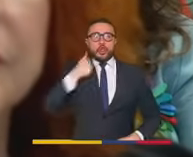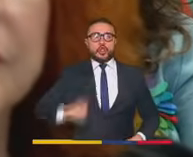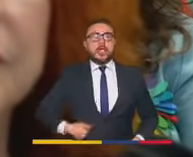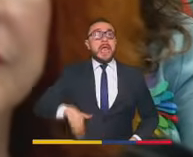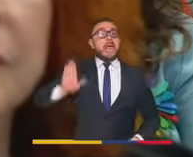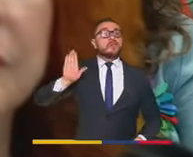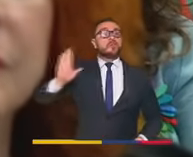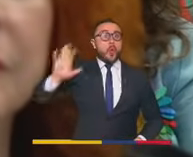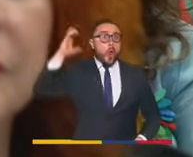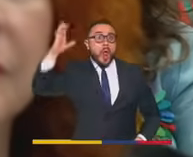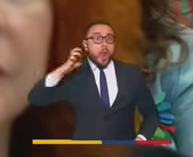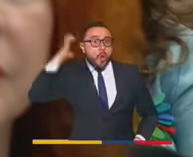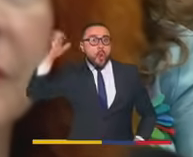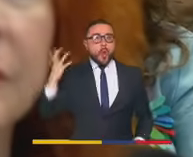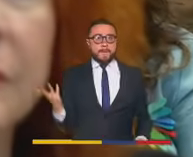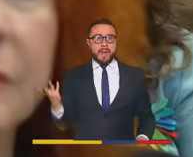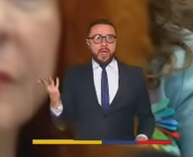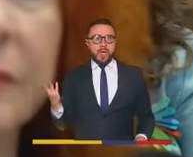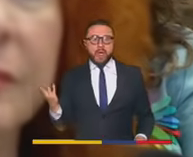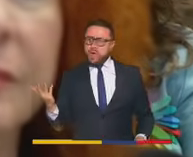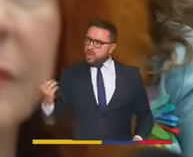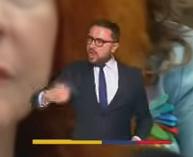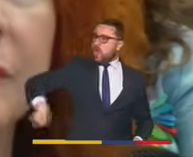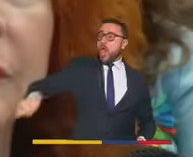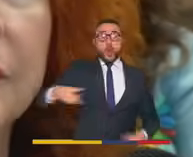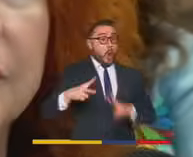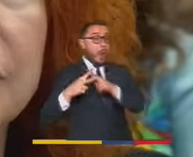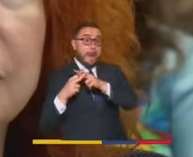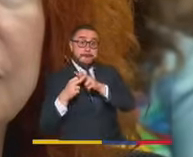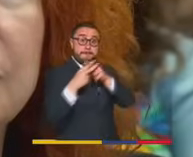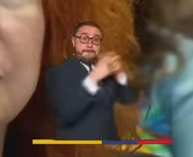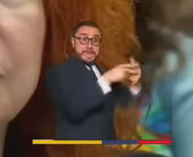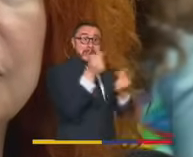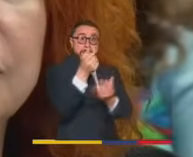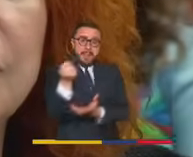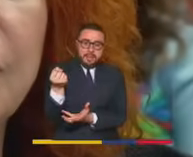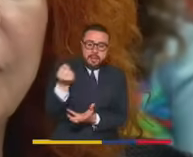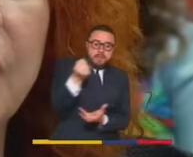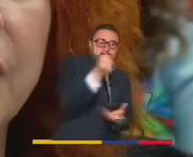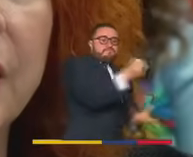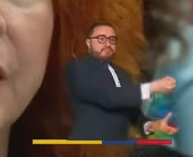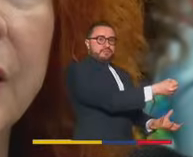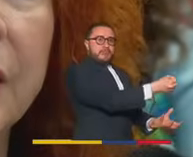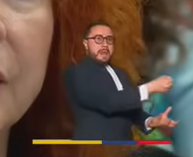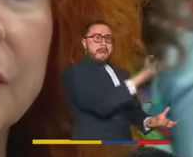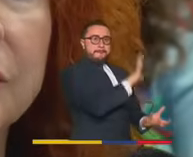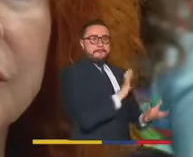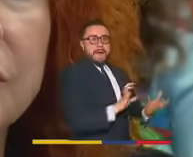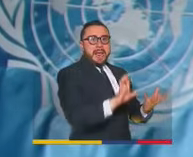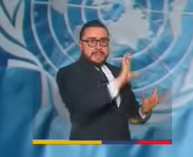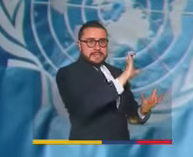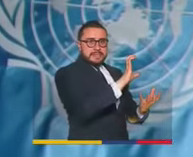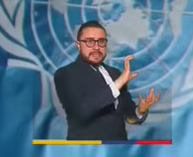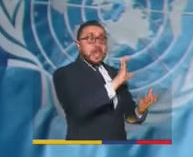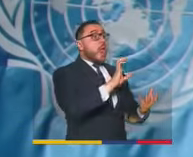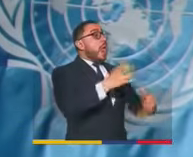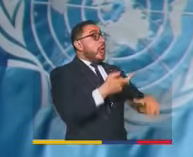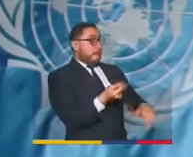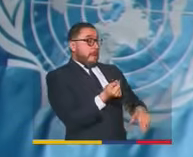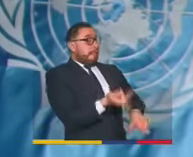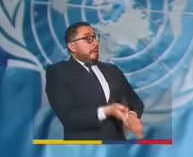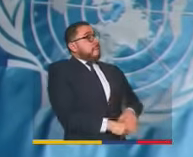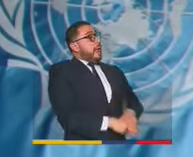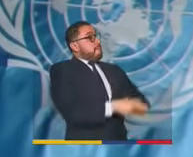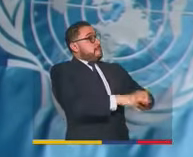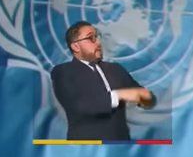qué cobran sobretasas a la tasa de interés a los países que aún hoy podemos absorber